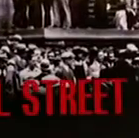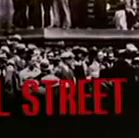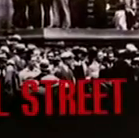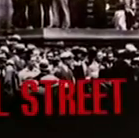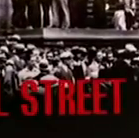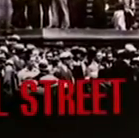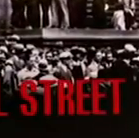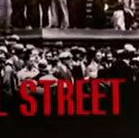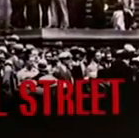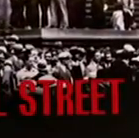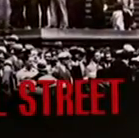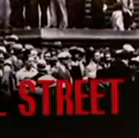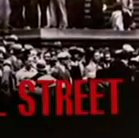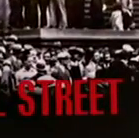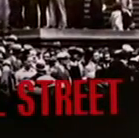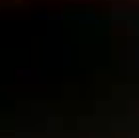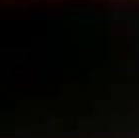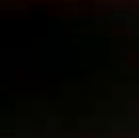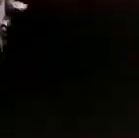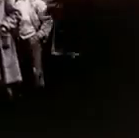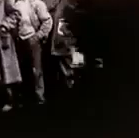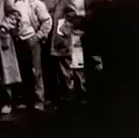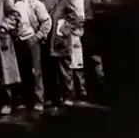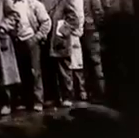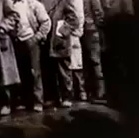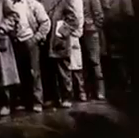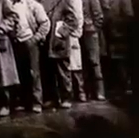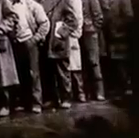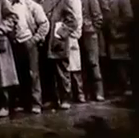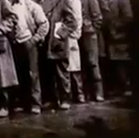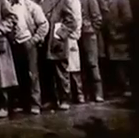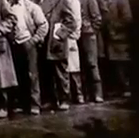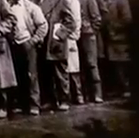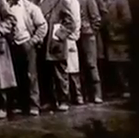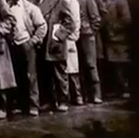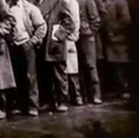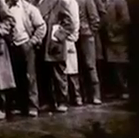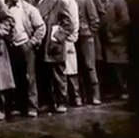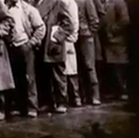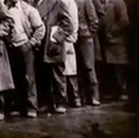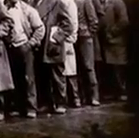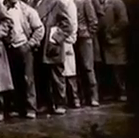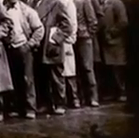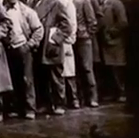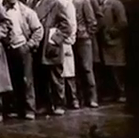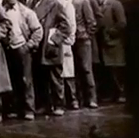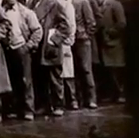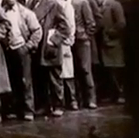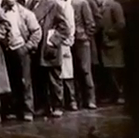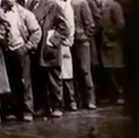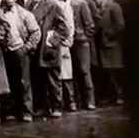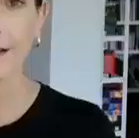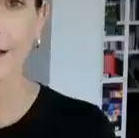famoso crack de Wall Street. Esa crisis marcó el comienzo de la Gran Depresión.